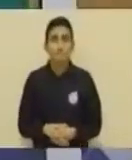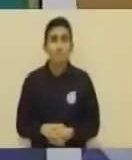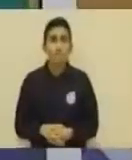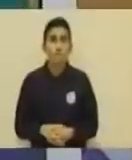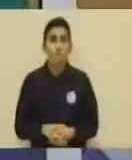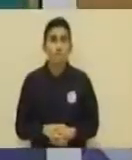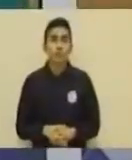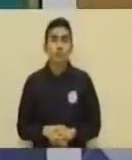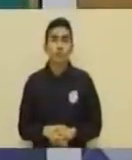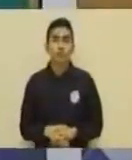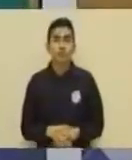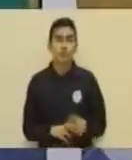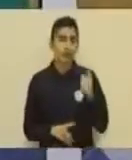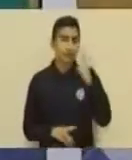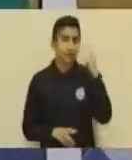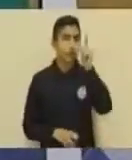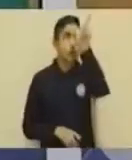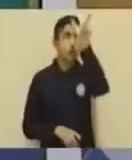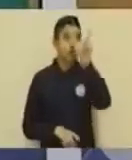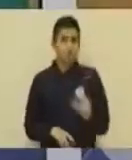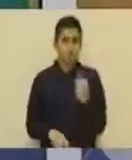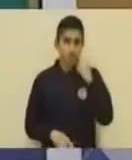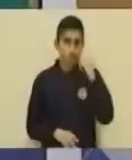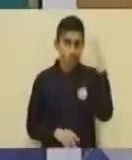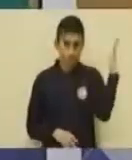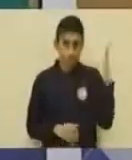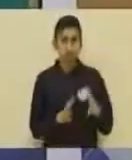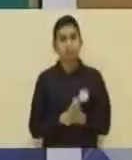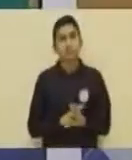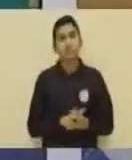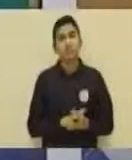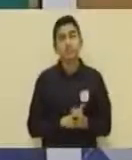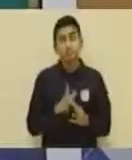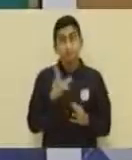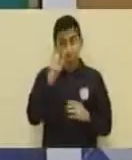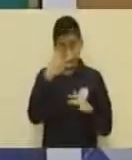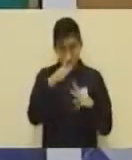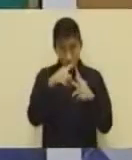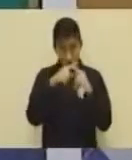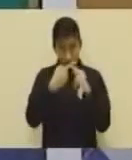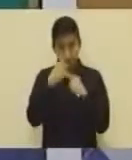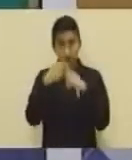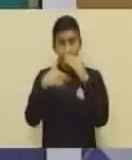una siguiente columna, ¿sí? En donde vamos a sacar